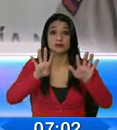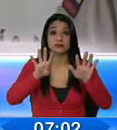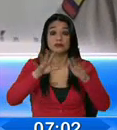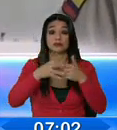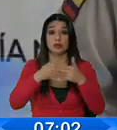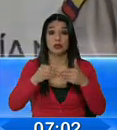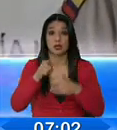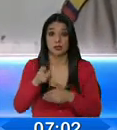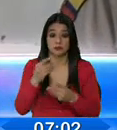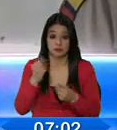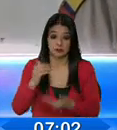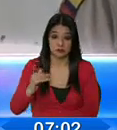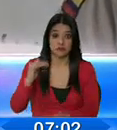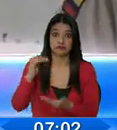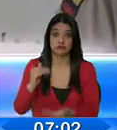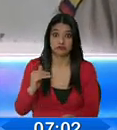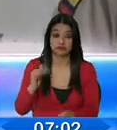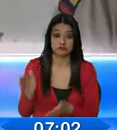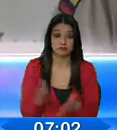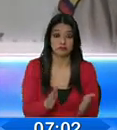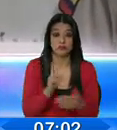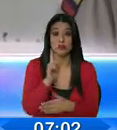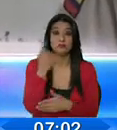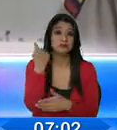$662,191.70 en efectivo y